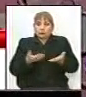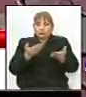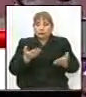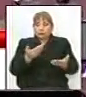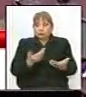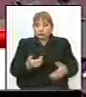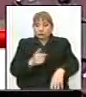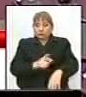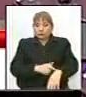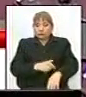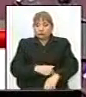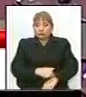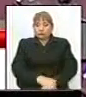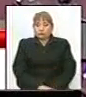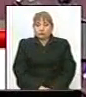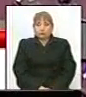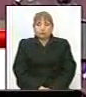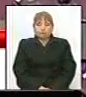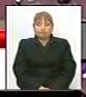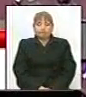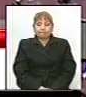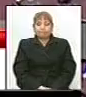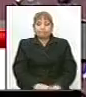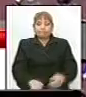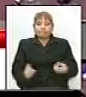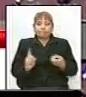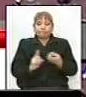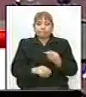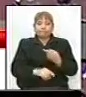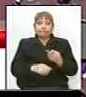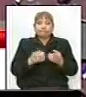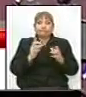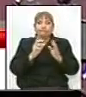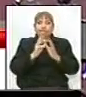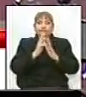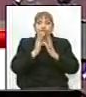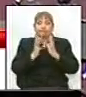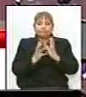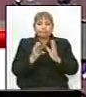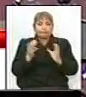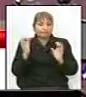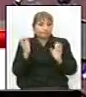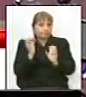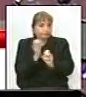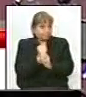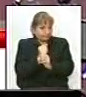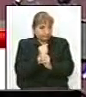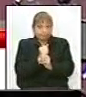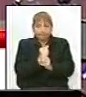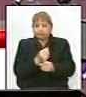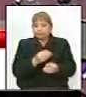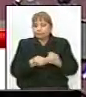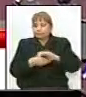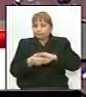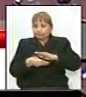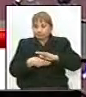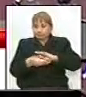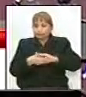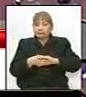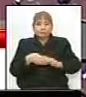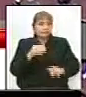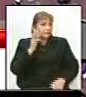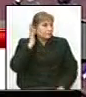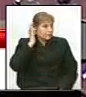momento... mire hasta qué grado, presidente, han llegado los límites de corrupción. Se